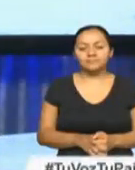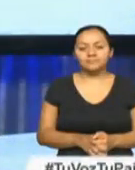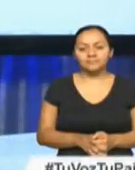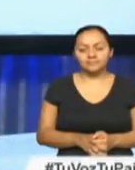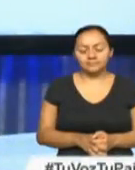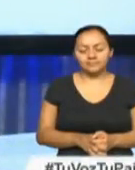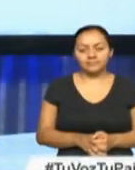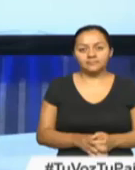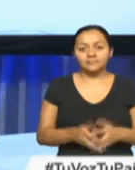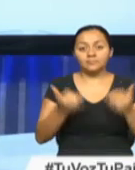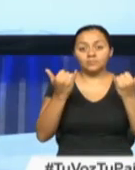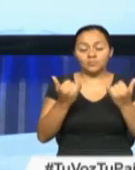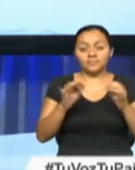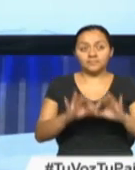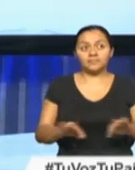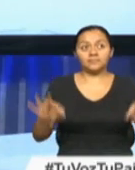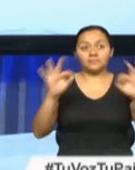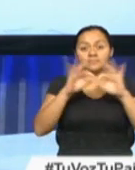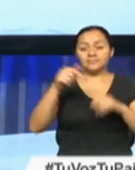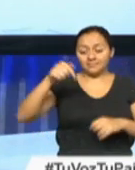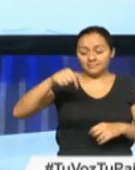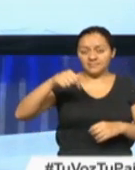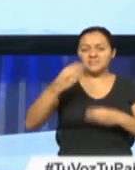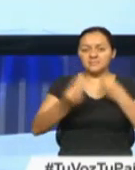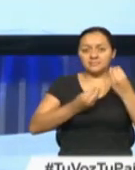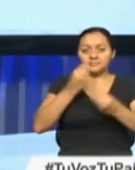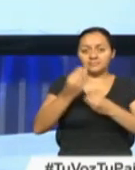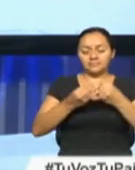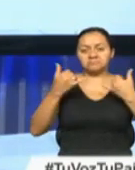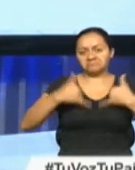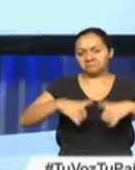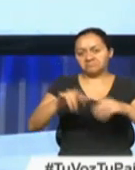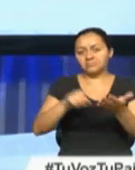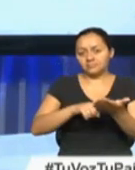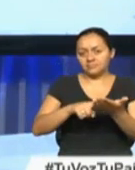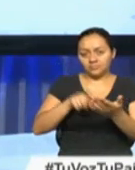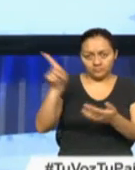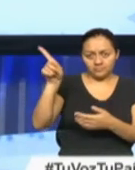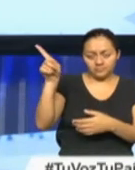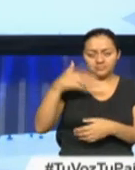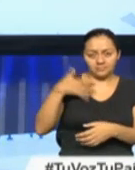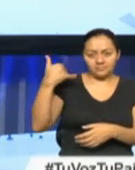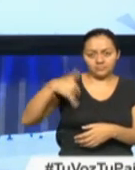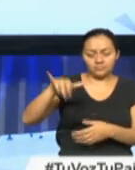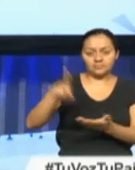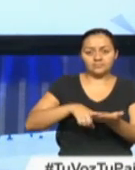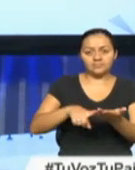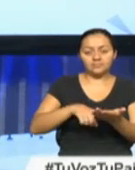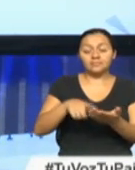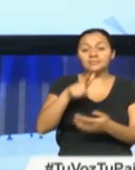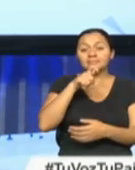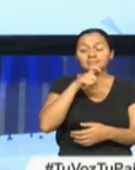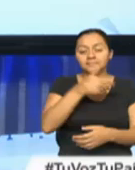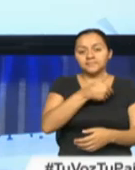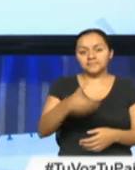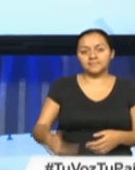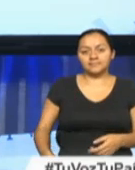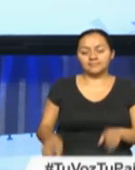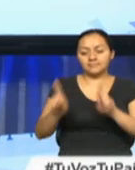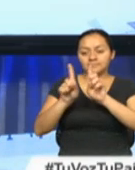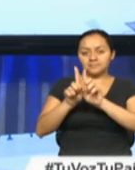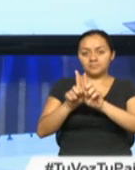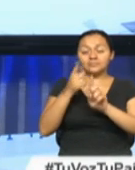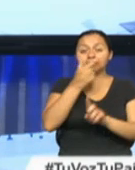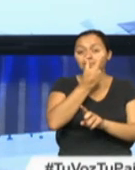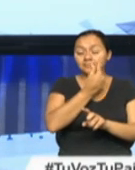Bueno, debemos destacar que en este preciso momento continúa la cita bilateral entre Ecuador y Colombia, presidida por los mandatarios Juan Manuel